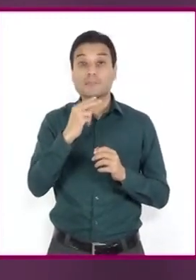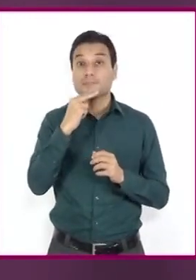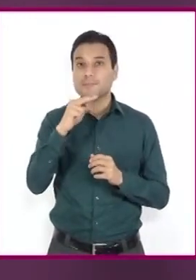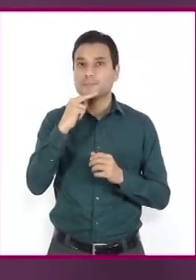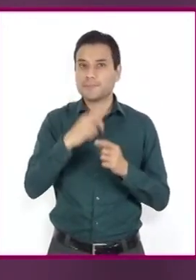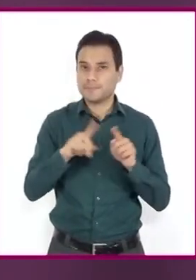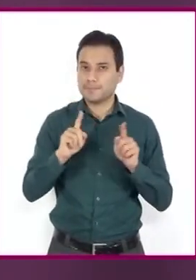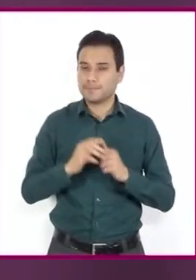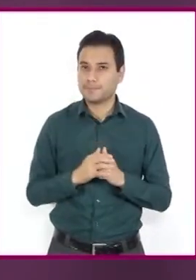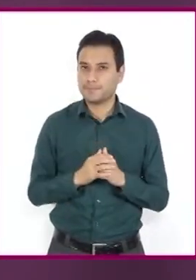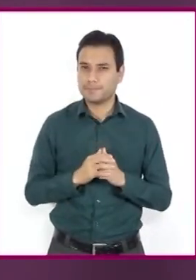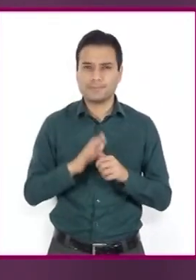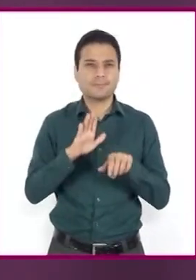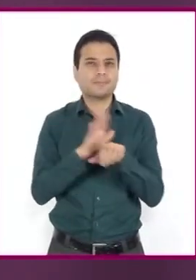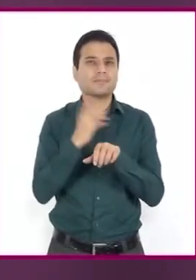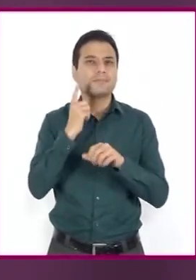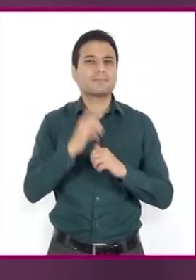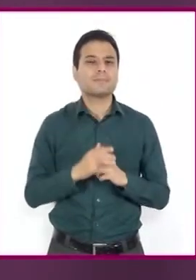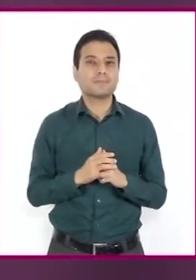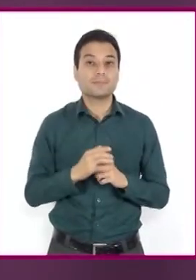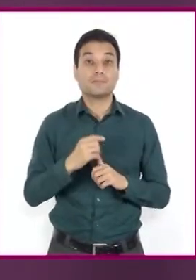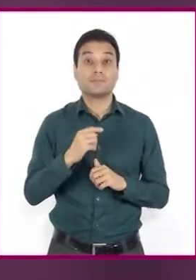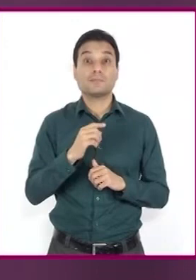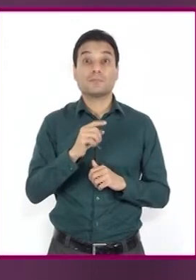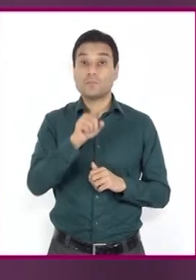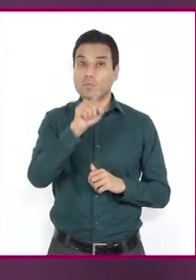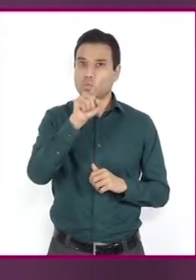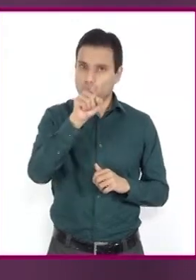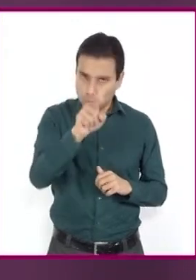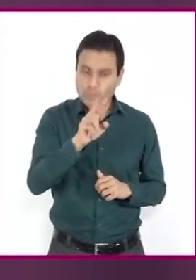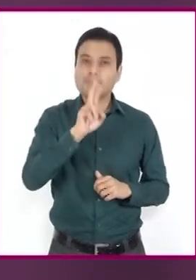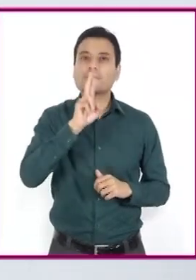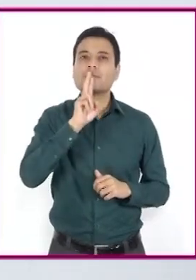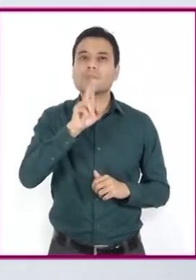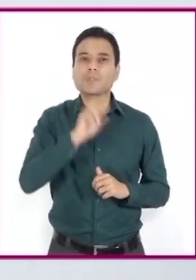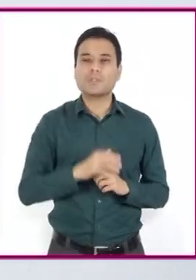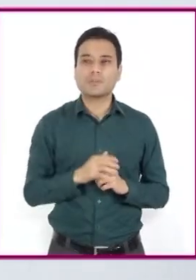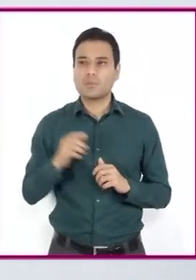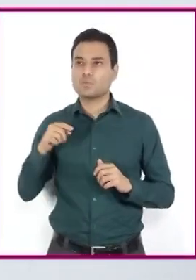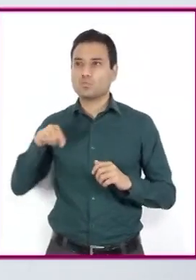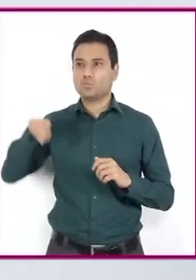diferencia, porque no es lo mismo mejoren que mejorar.